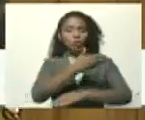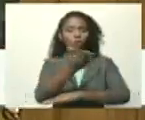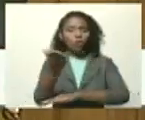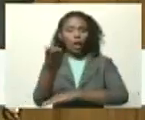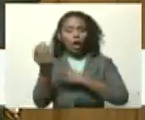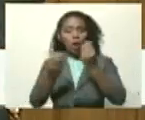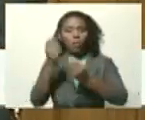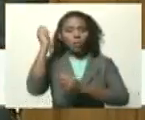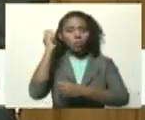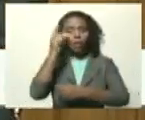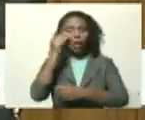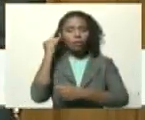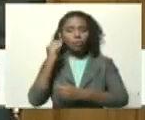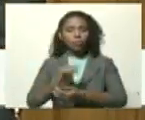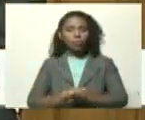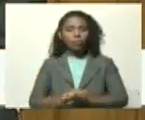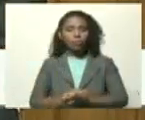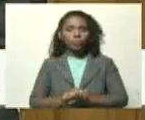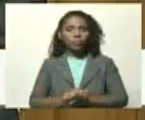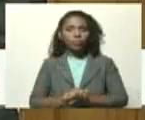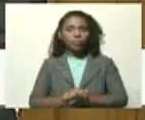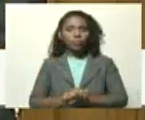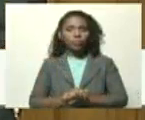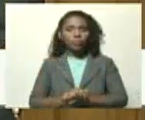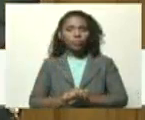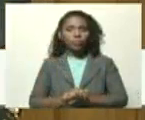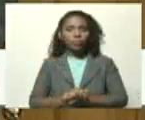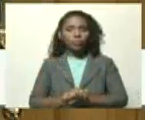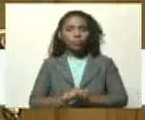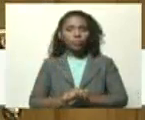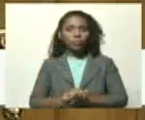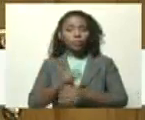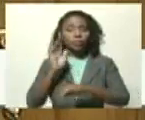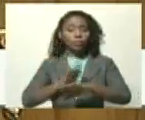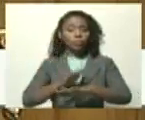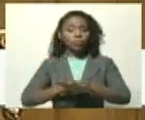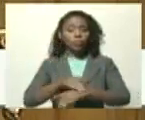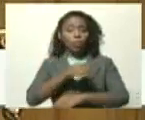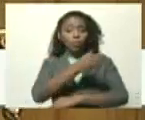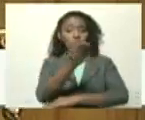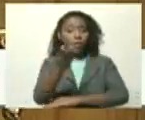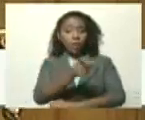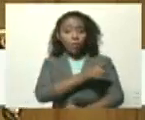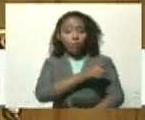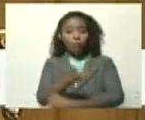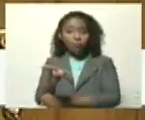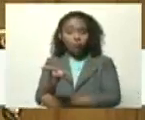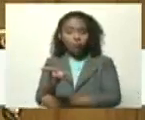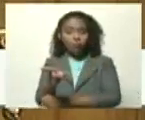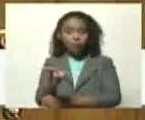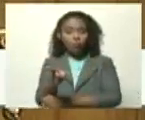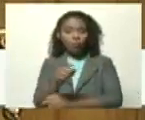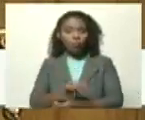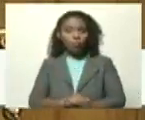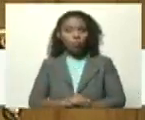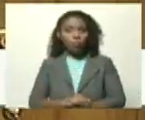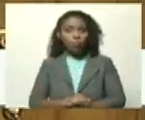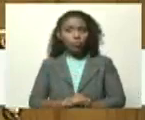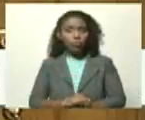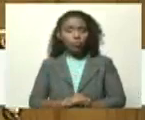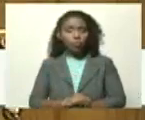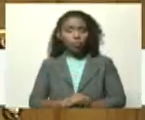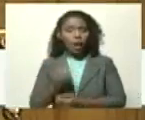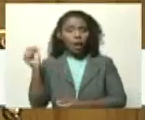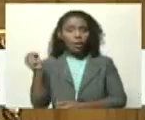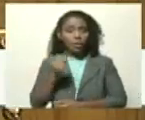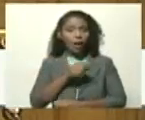como diputadas y como diputados. En consecuencia, están obligados y obligadas a